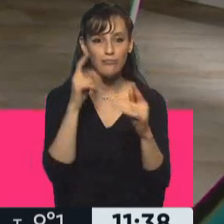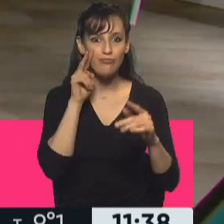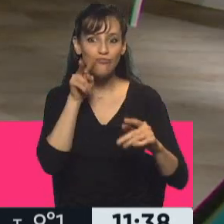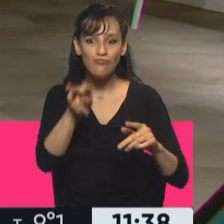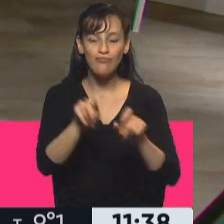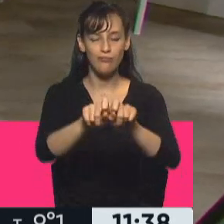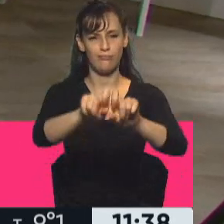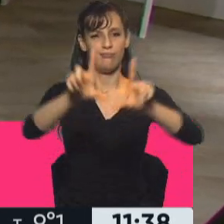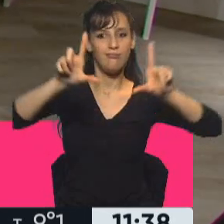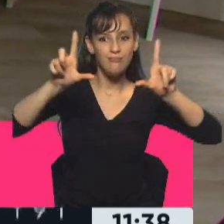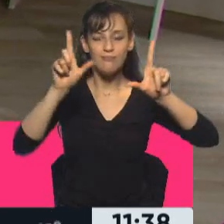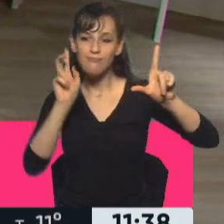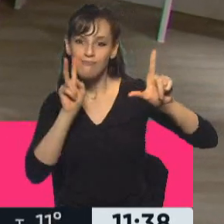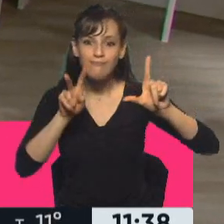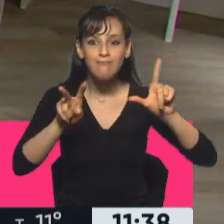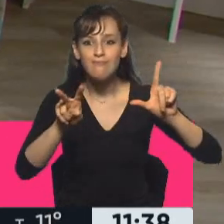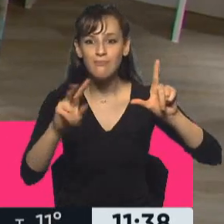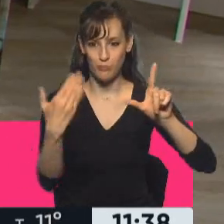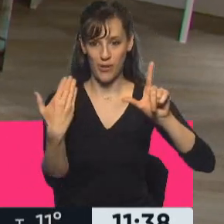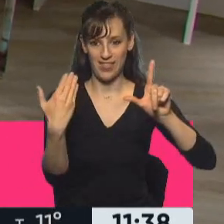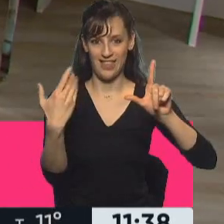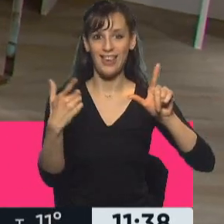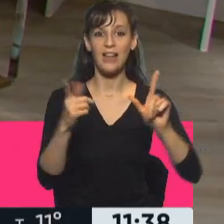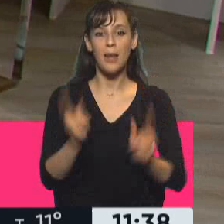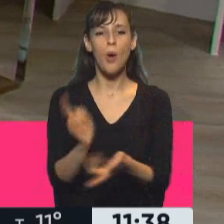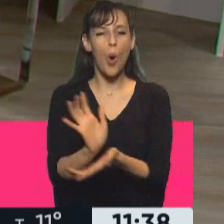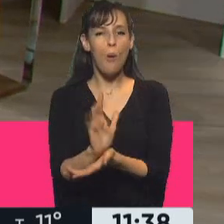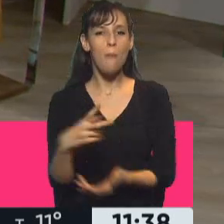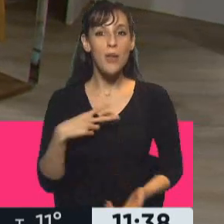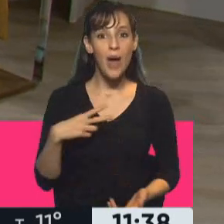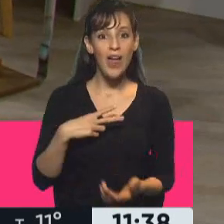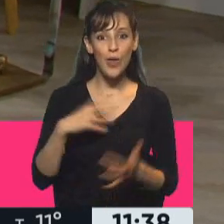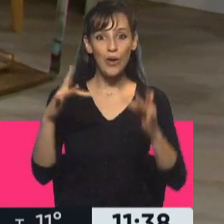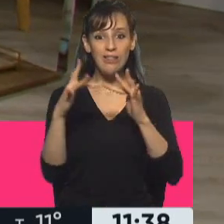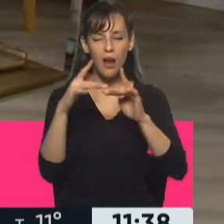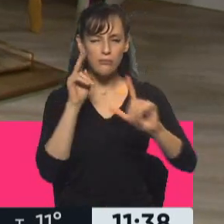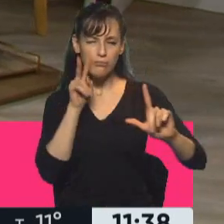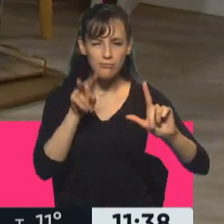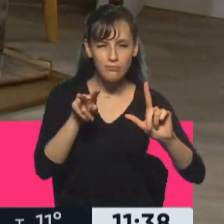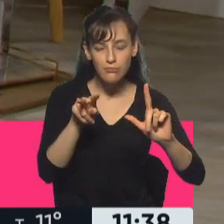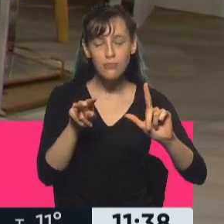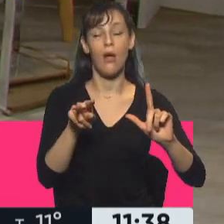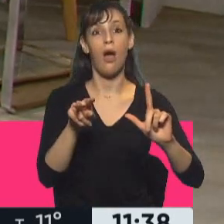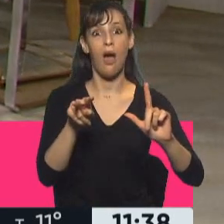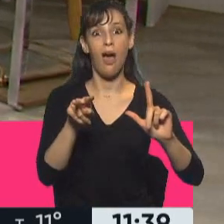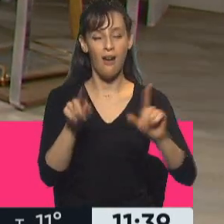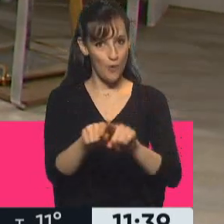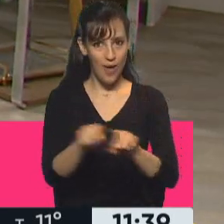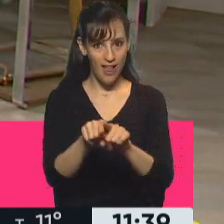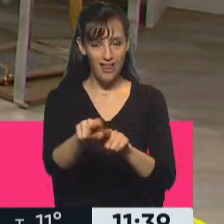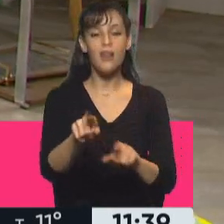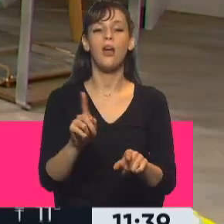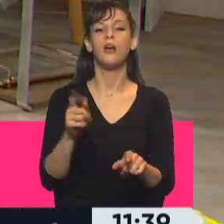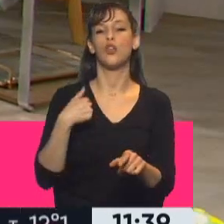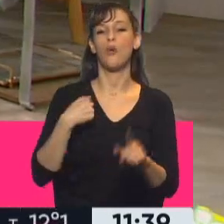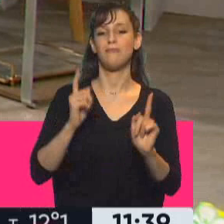tiene positivo. Tiene un punto a favor, sí, a favor, claro, de claro, la intimidad claro, que exacto, genera el streaming. Exacto. Porque, digo, esto fue. Así lo van a ver. Esto, lo vimos así, porque yo trabajo, me armé todo un